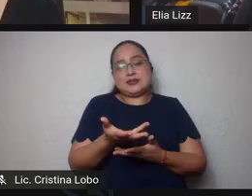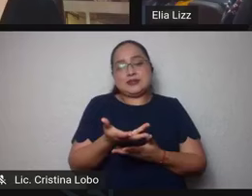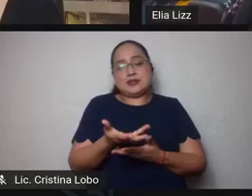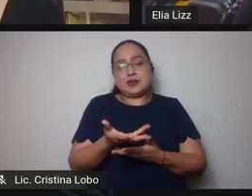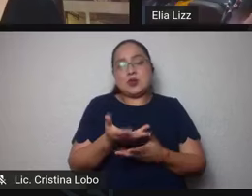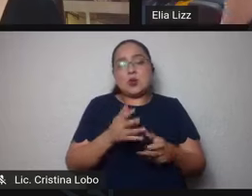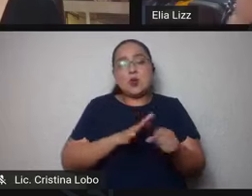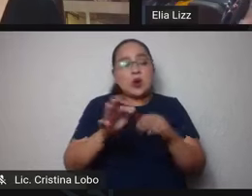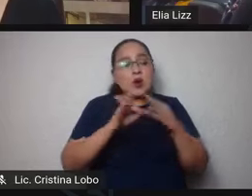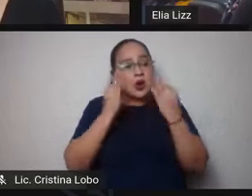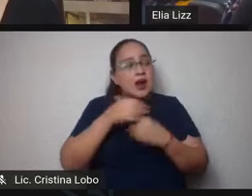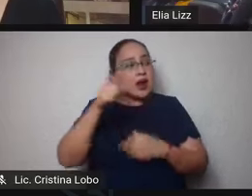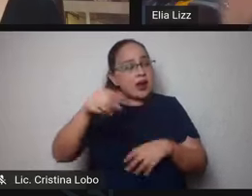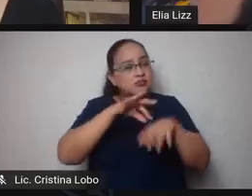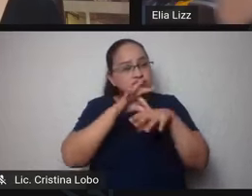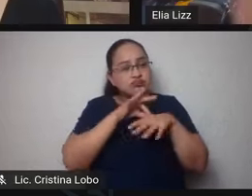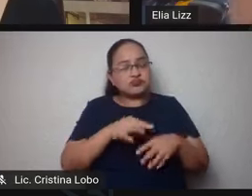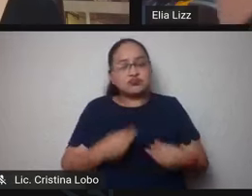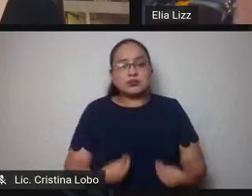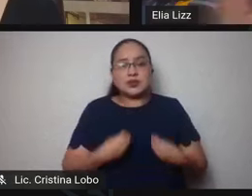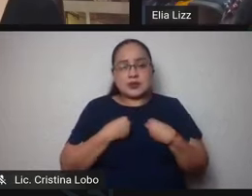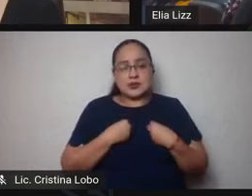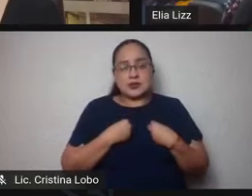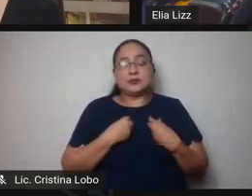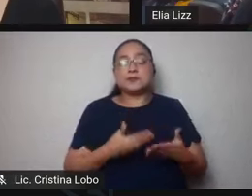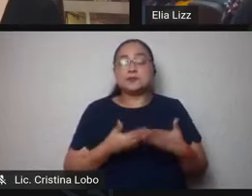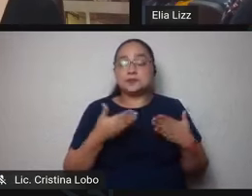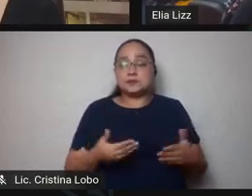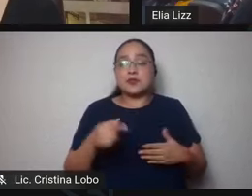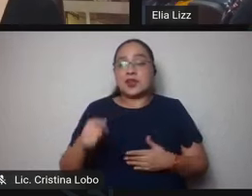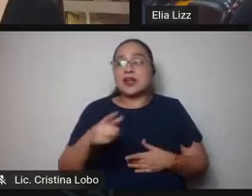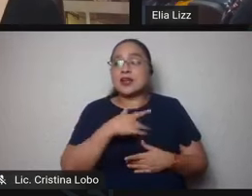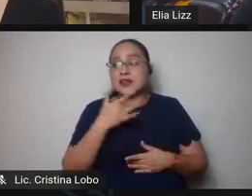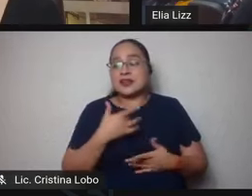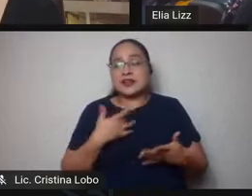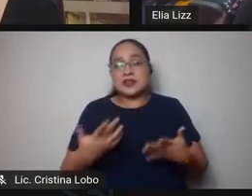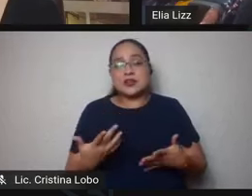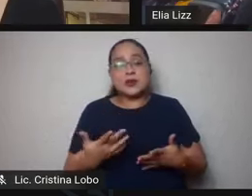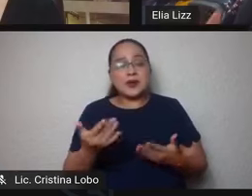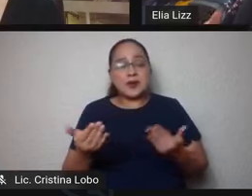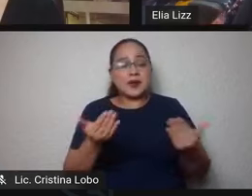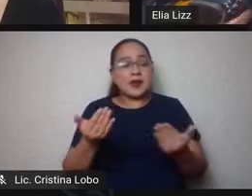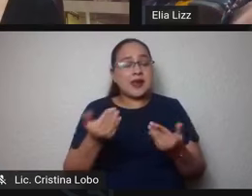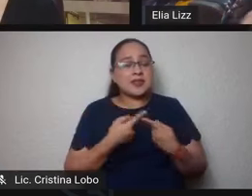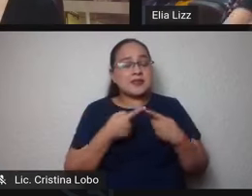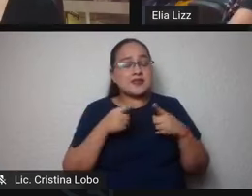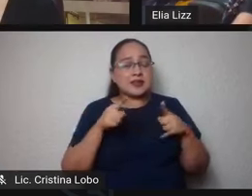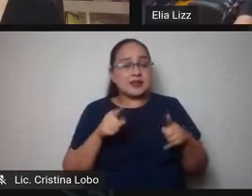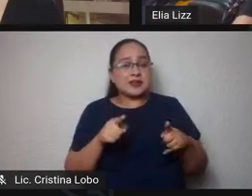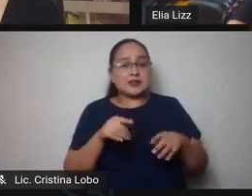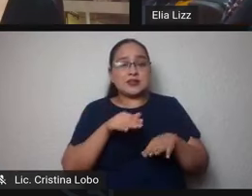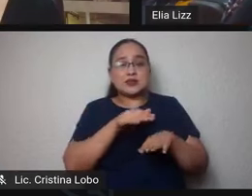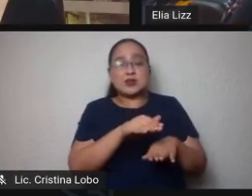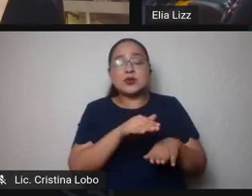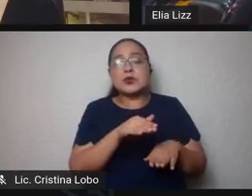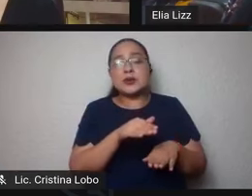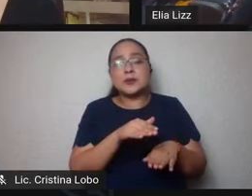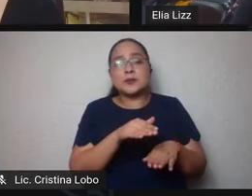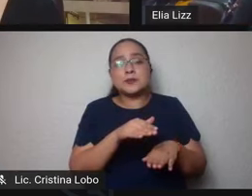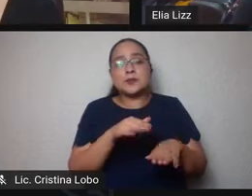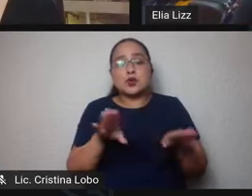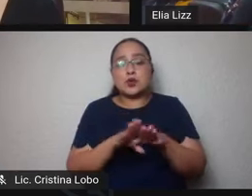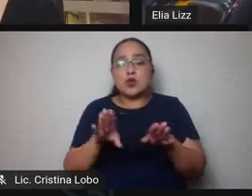las que están pasando. Y aquí creo que es donde viene también un poco la diferencia entre cómo asistir con un